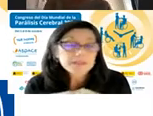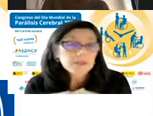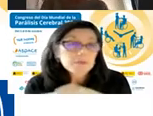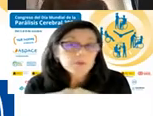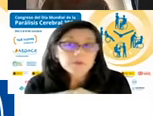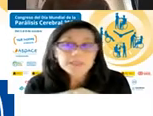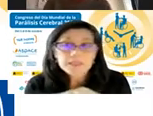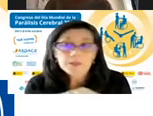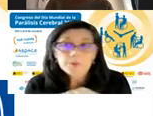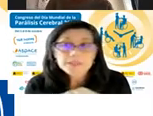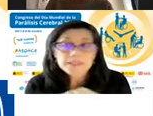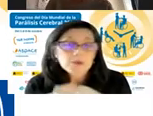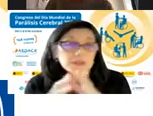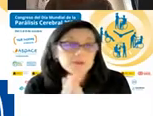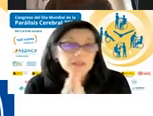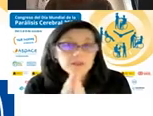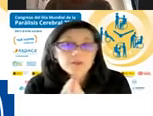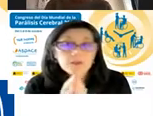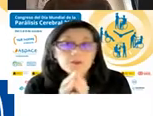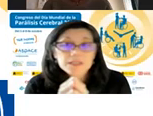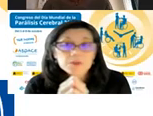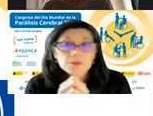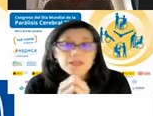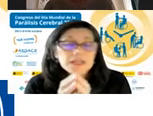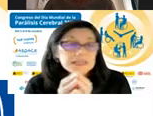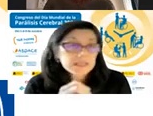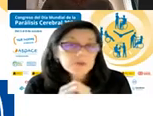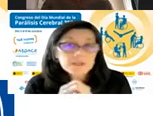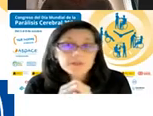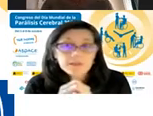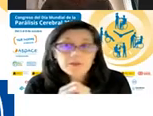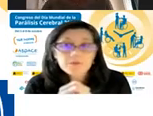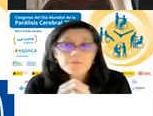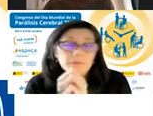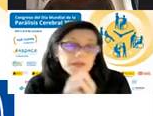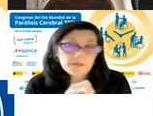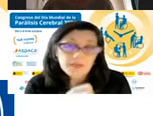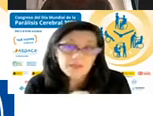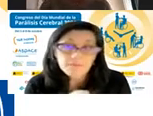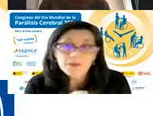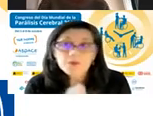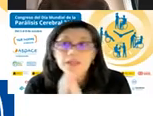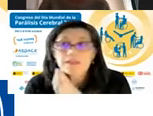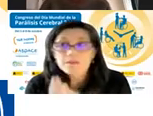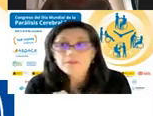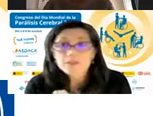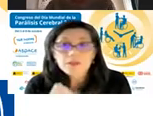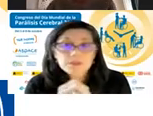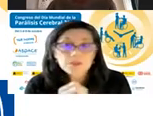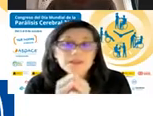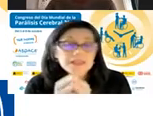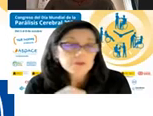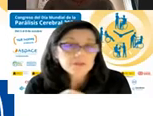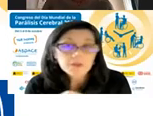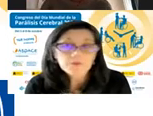en el apartado preguntas y respuestas, el comité organizador del congreso registrará vuestra petición, bajará la mano y darán paso a la